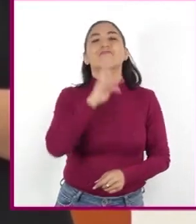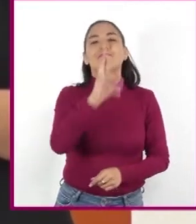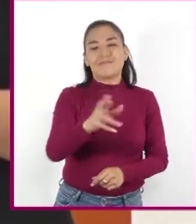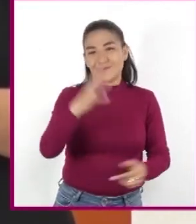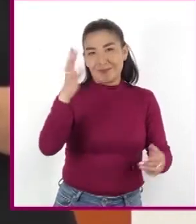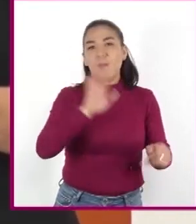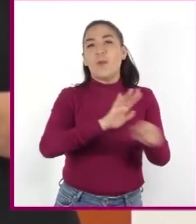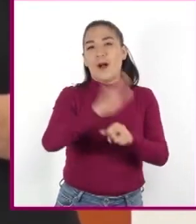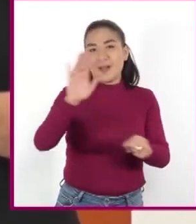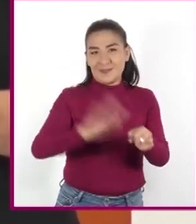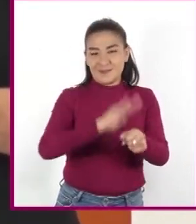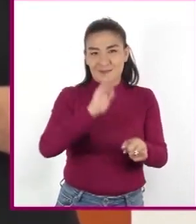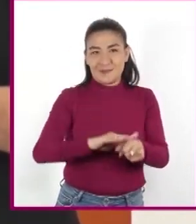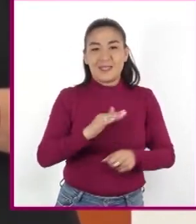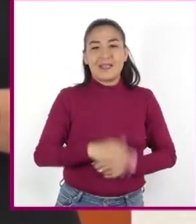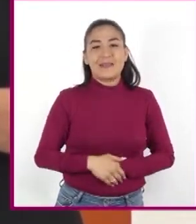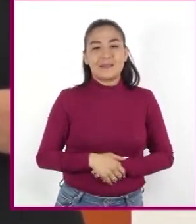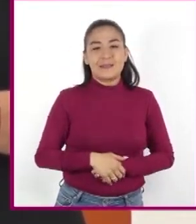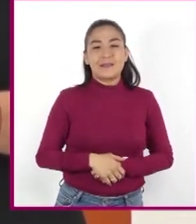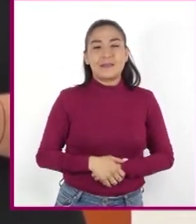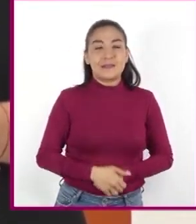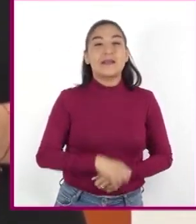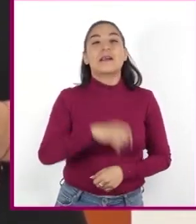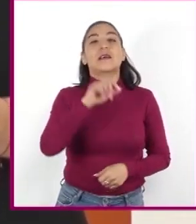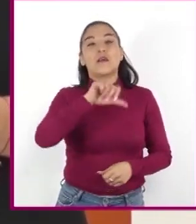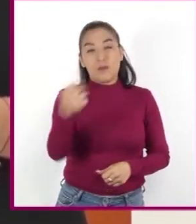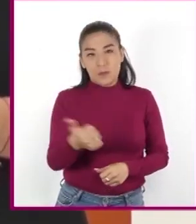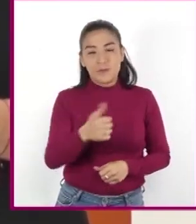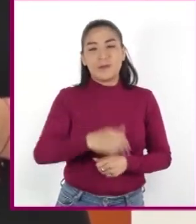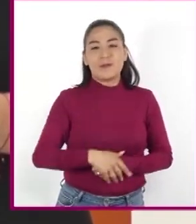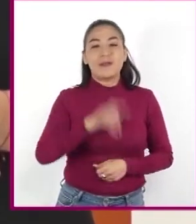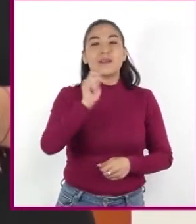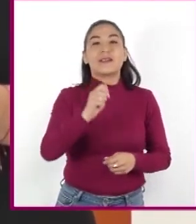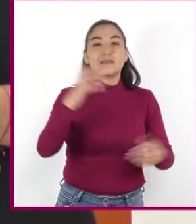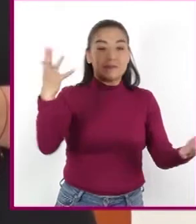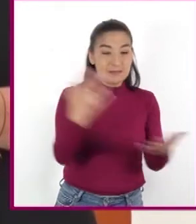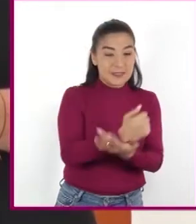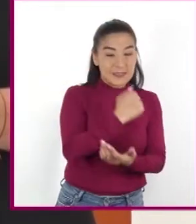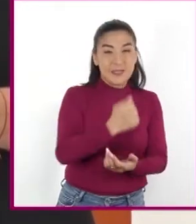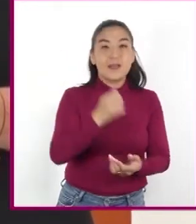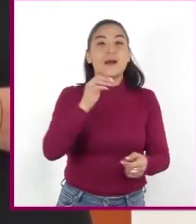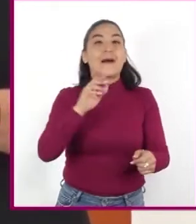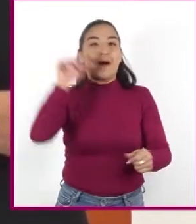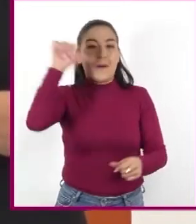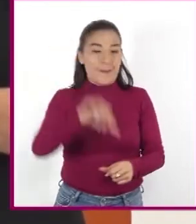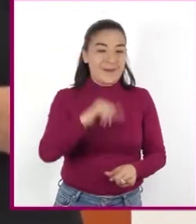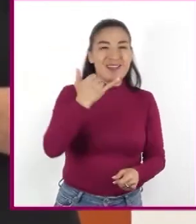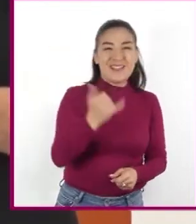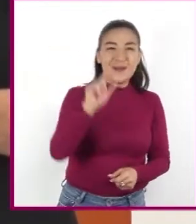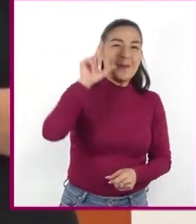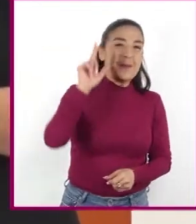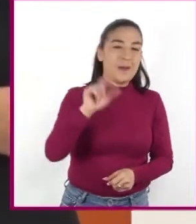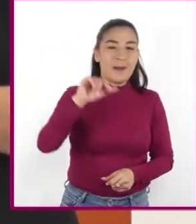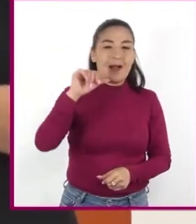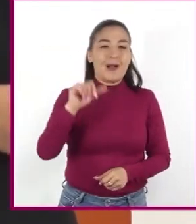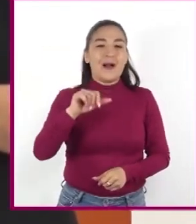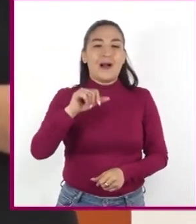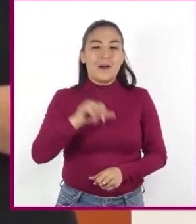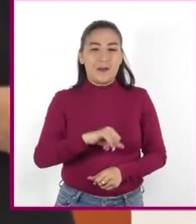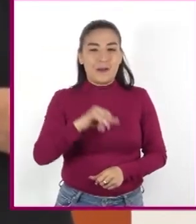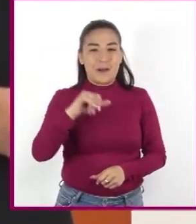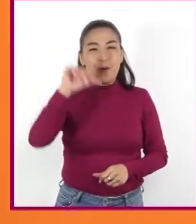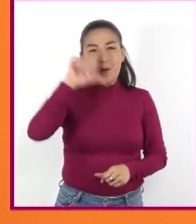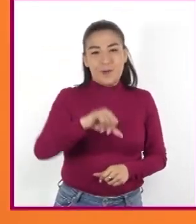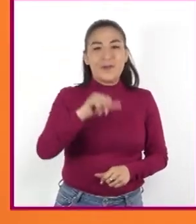correcta. 7. Ganará el juego Ideas de ayer y hoy la concursante que logre acumular el mayor número de